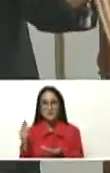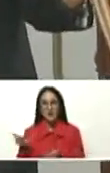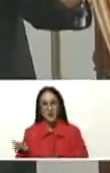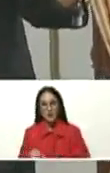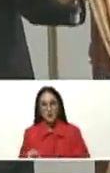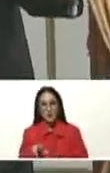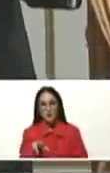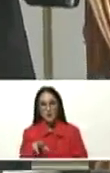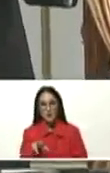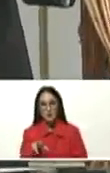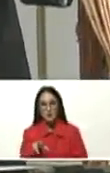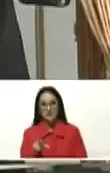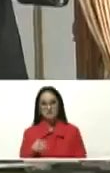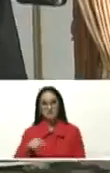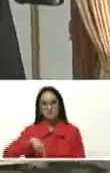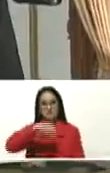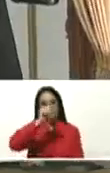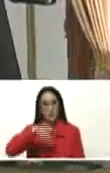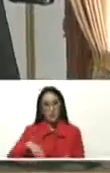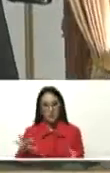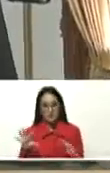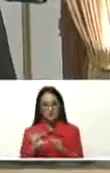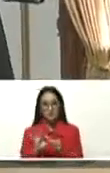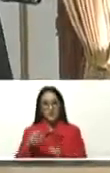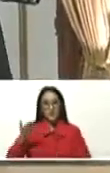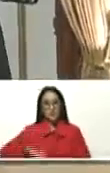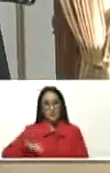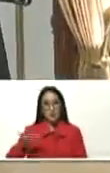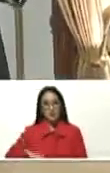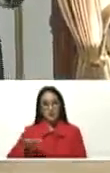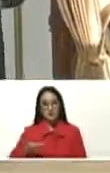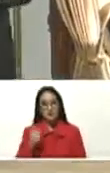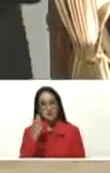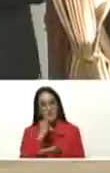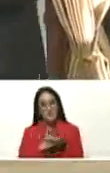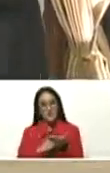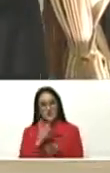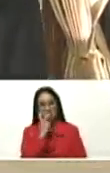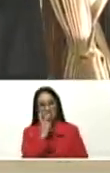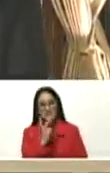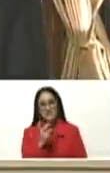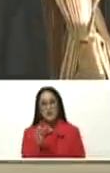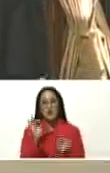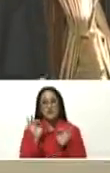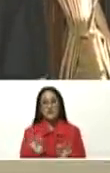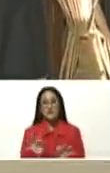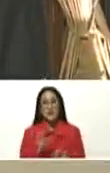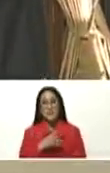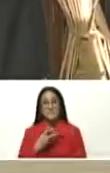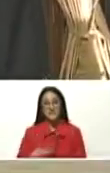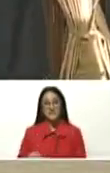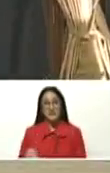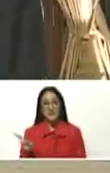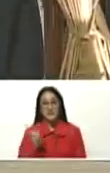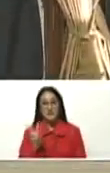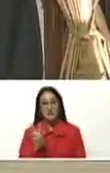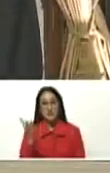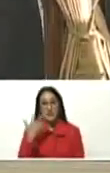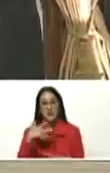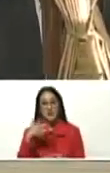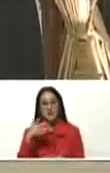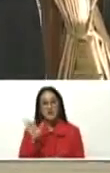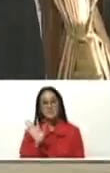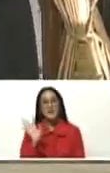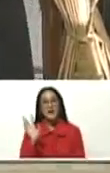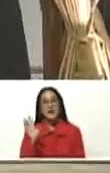ruta, esta declaración conjunta e importante como parte de la visita oficial del presidente de la República de